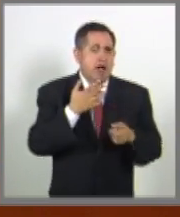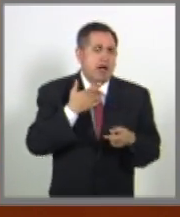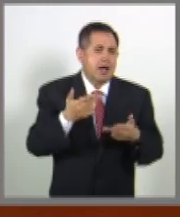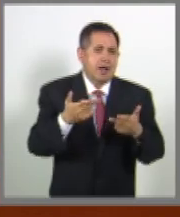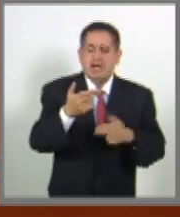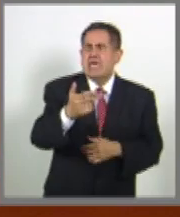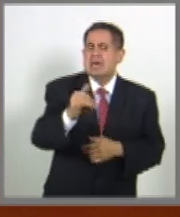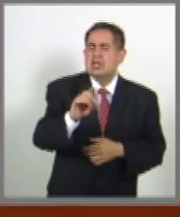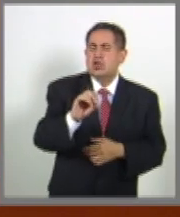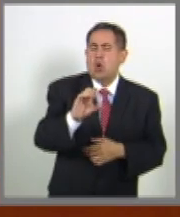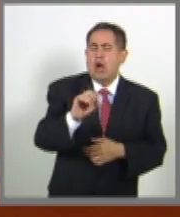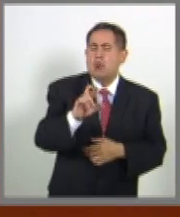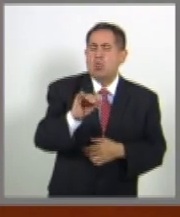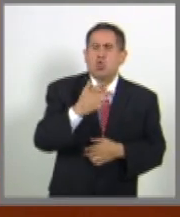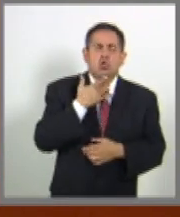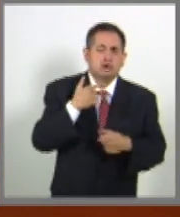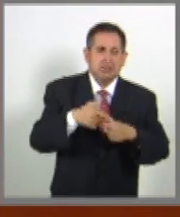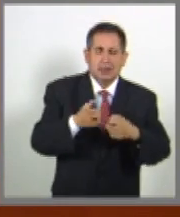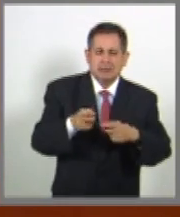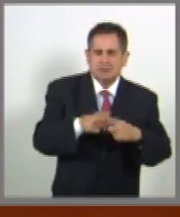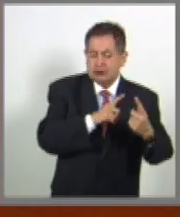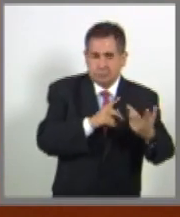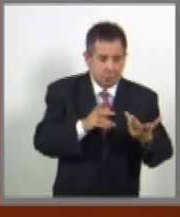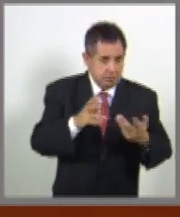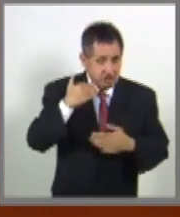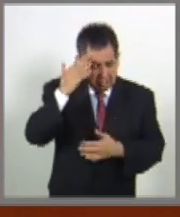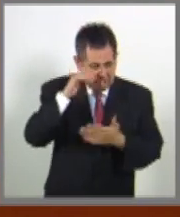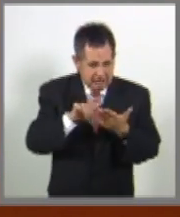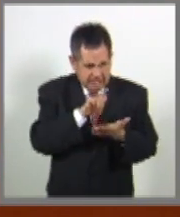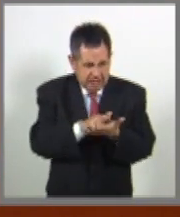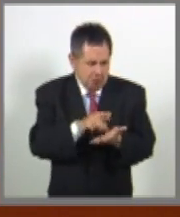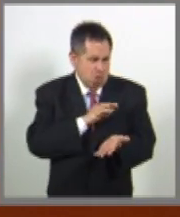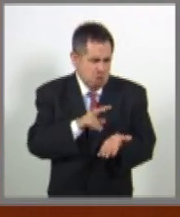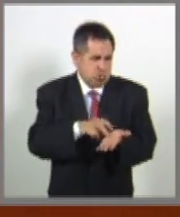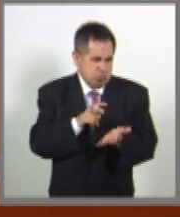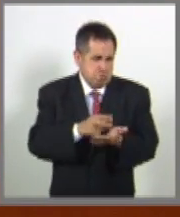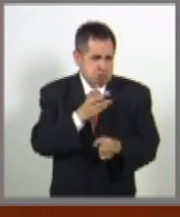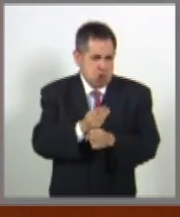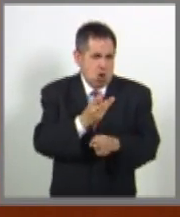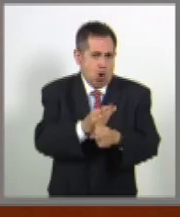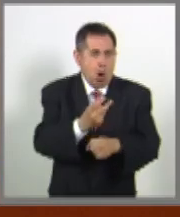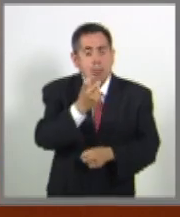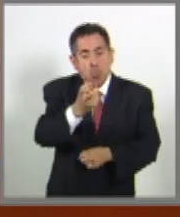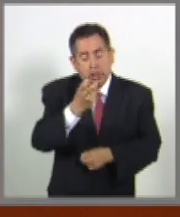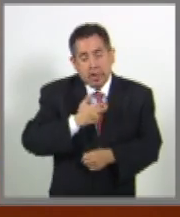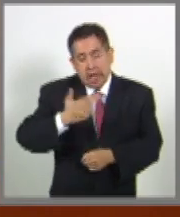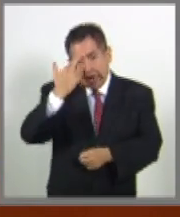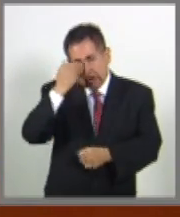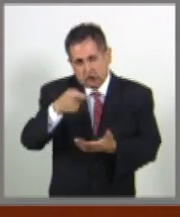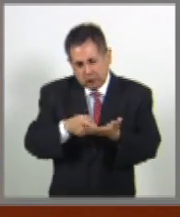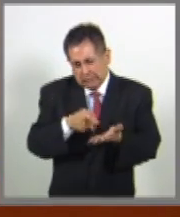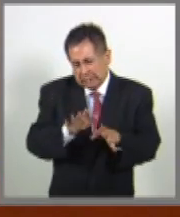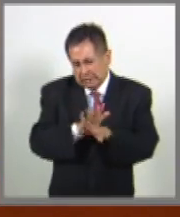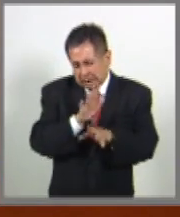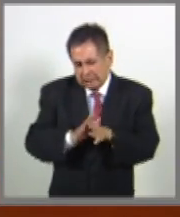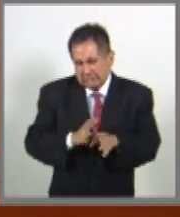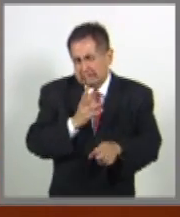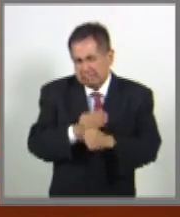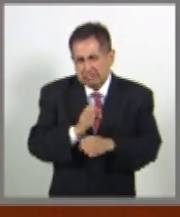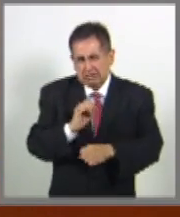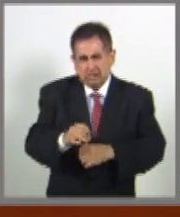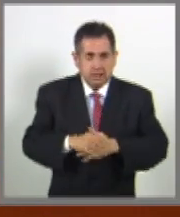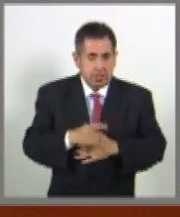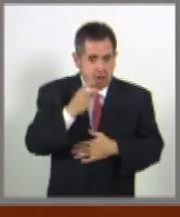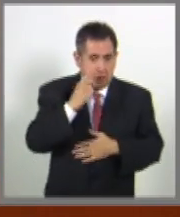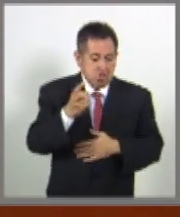hidrocarburos. Pero sabemos que toda ley es perfectible, razón por la cual hay que modificarla. De